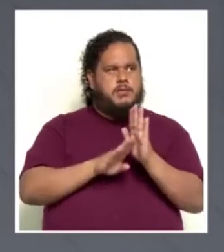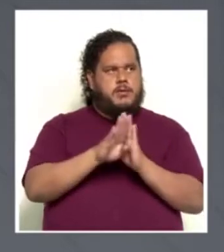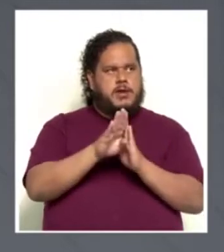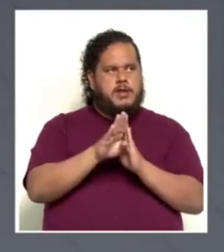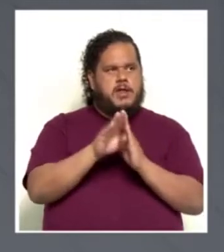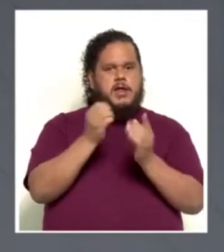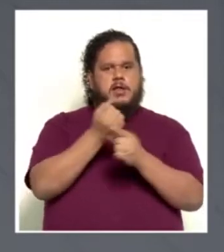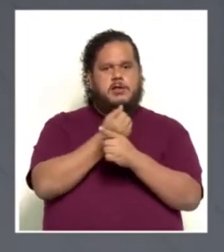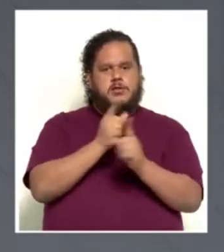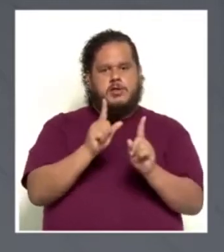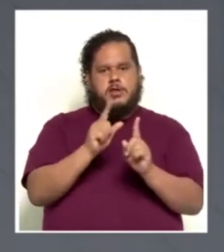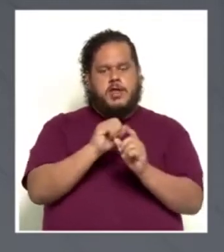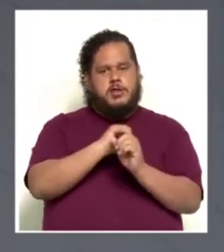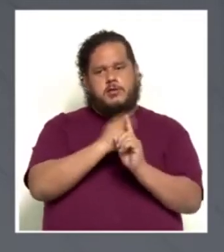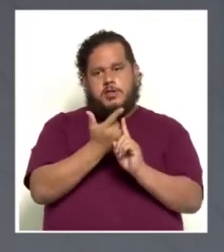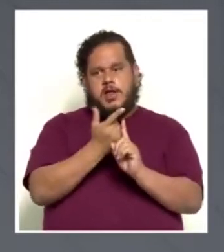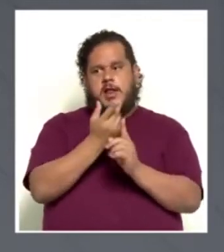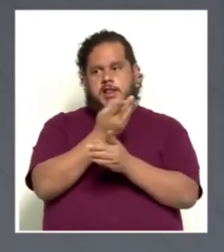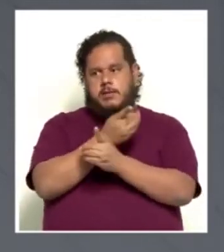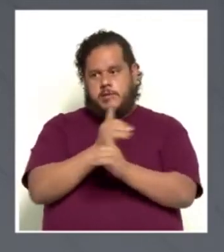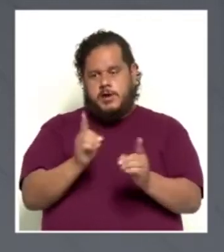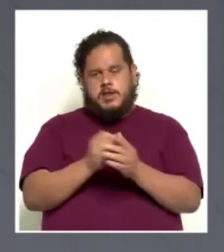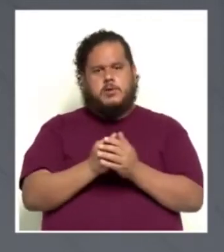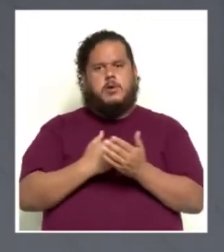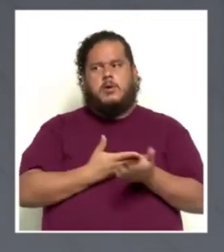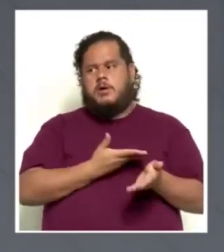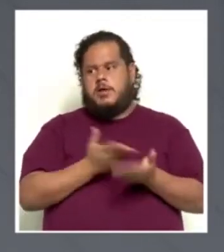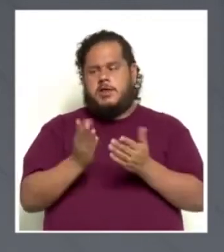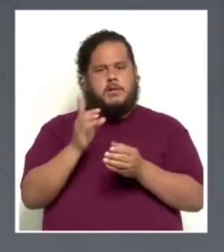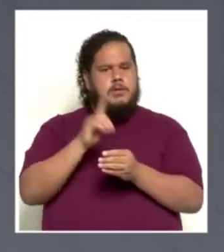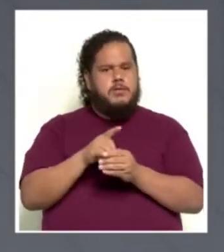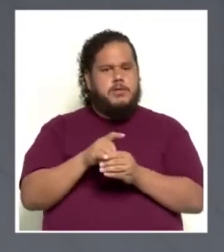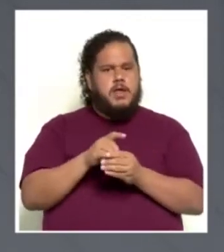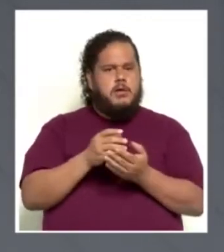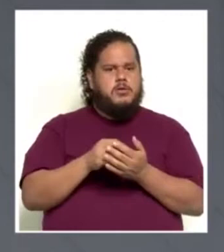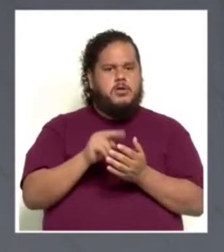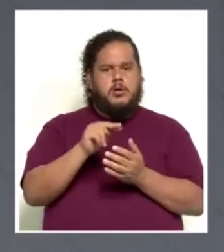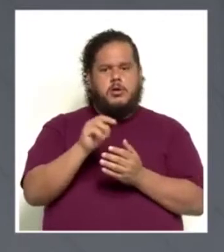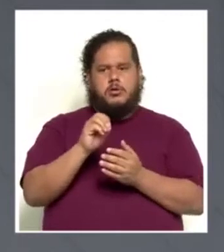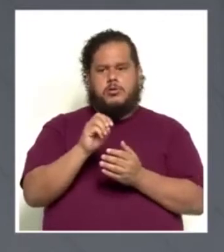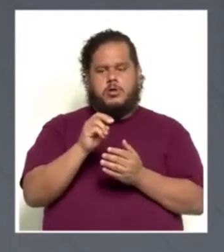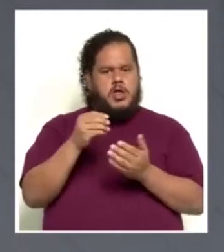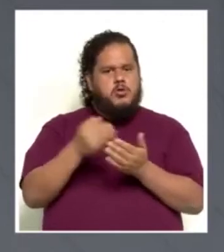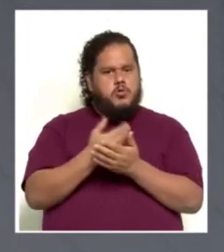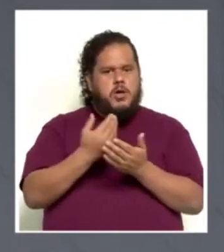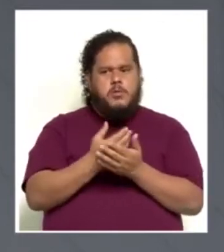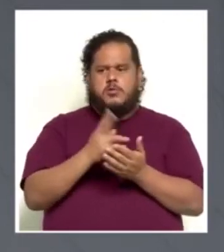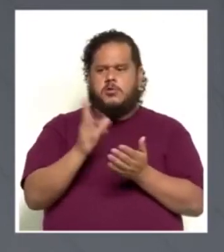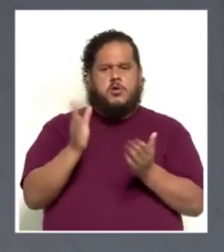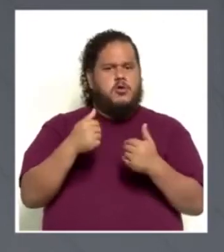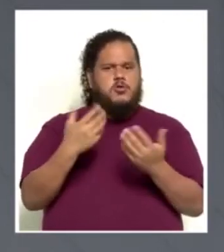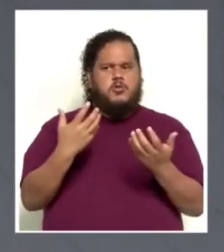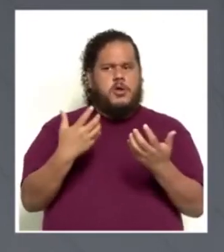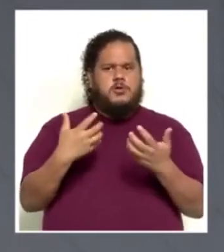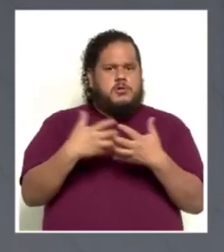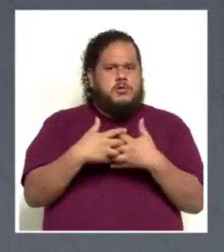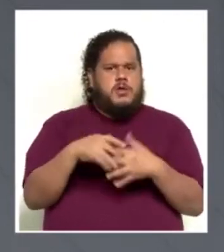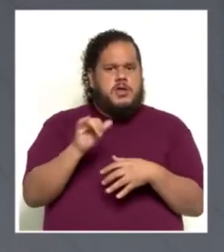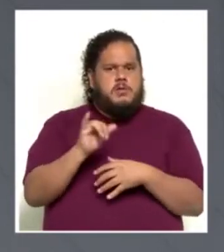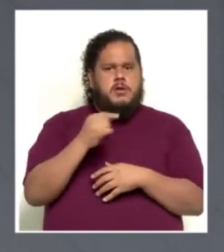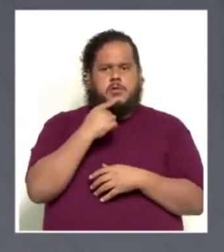Democrático, que en razón de que lleva diputados nobles, diputados nuevos, de que no hay una cohesión, como bien lo mencionaba